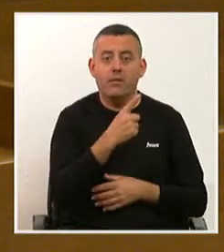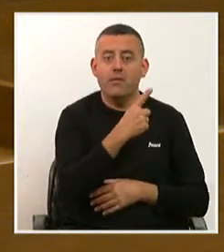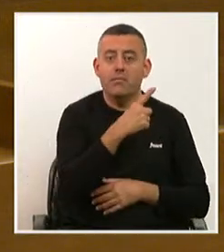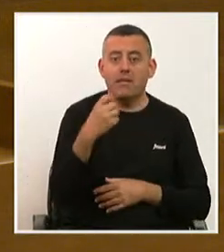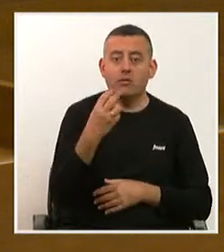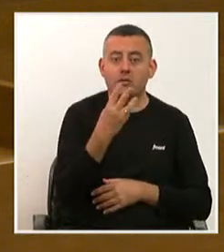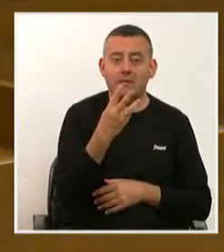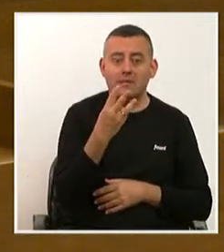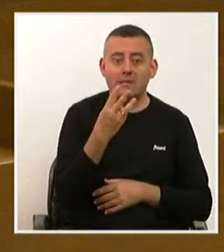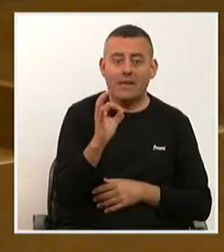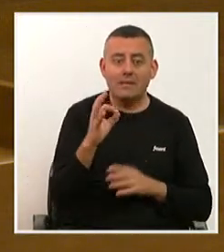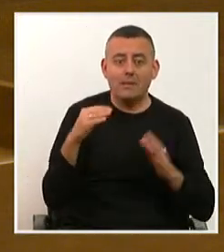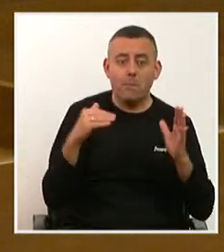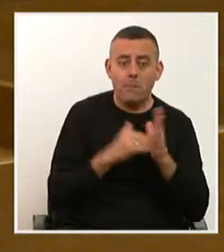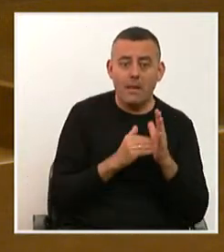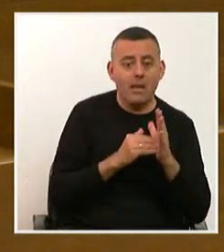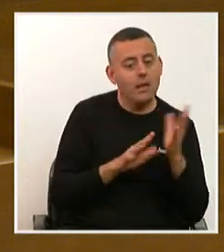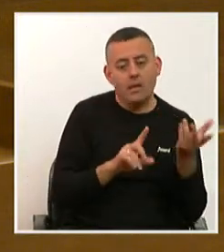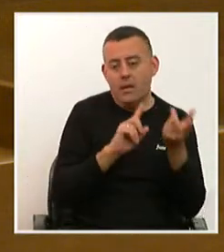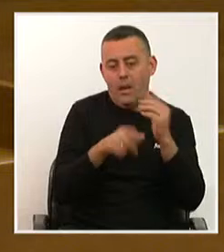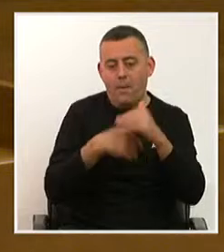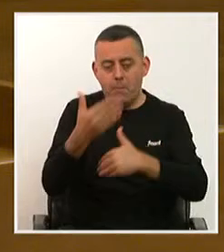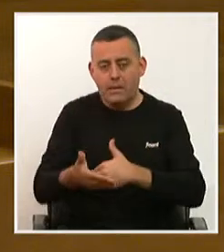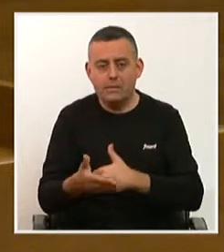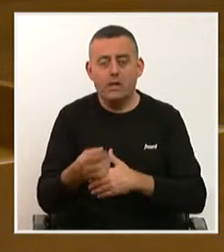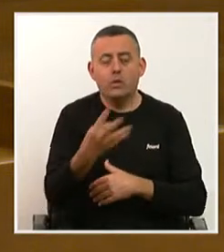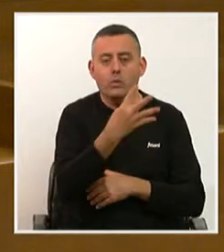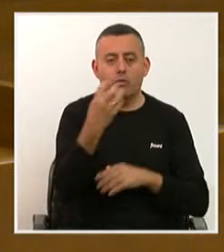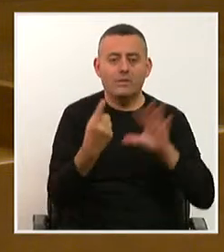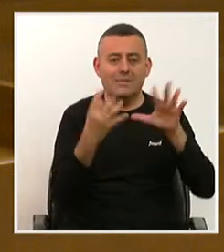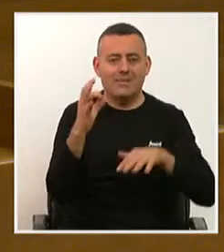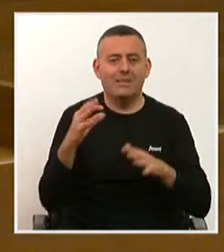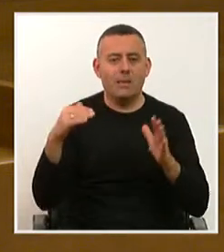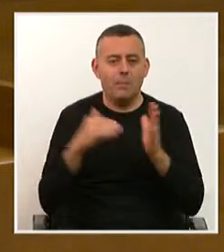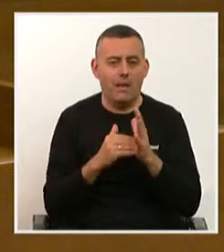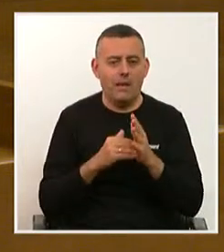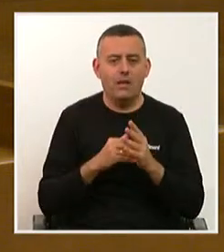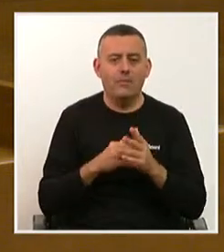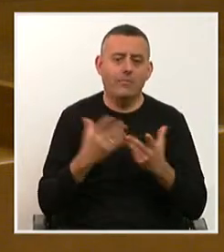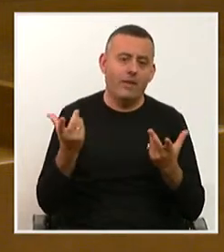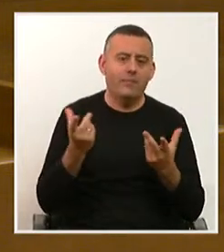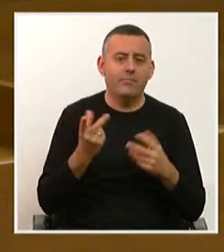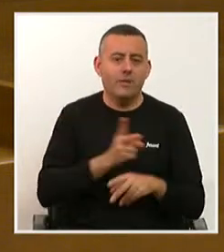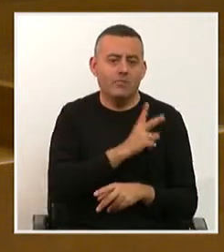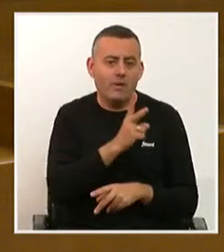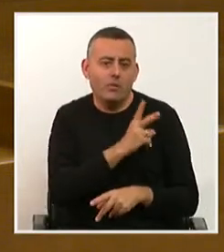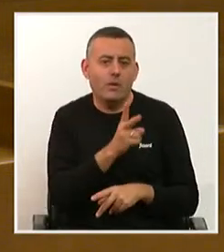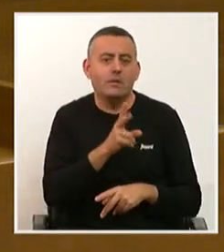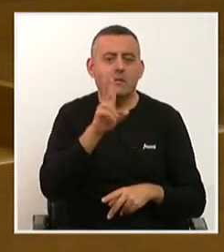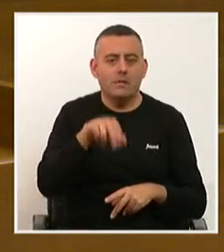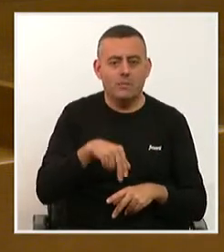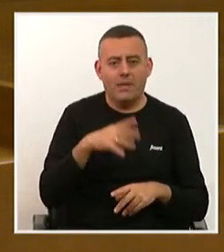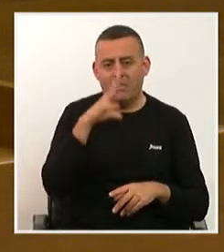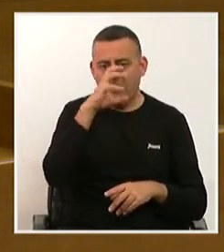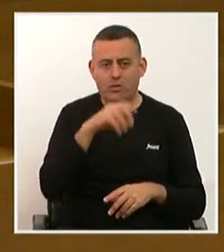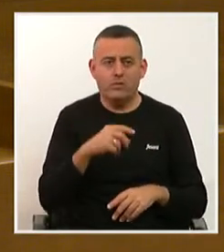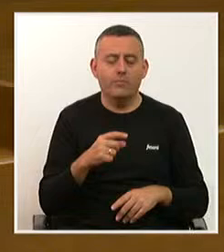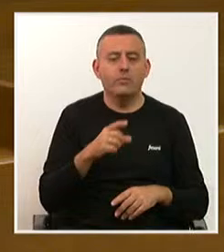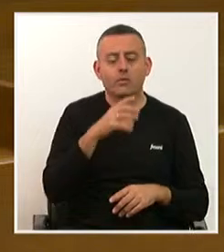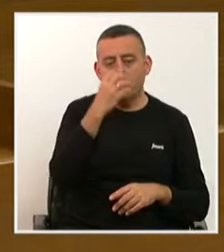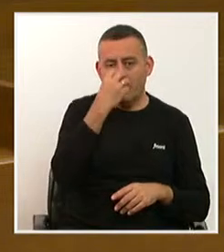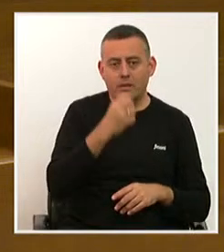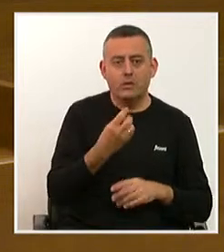a 496,000 toneladas de hortalizas y cítricos tomates 80,000 toneladas pimientos